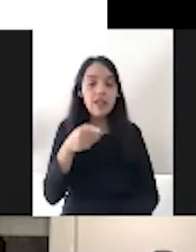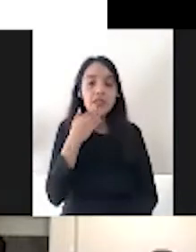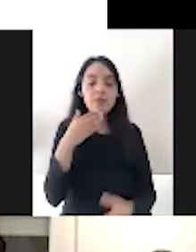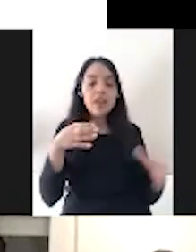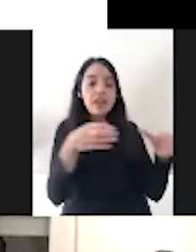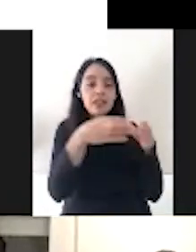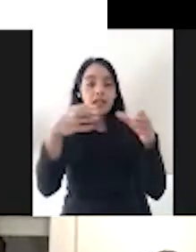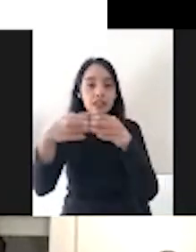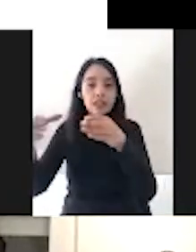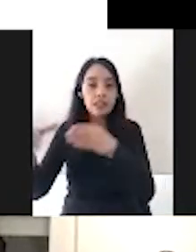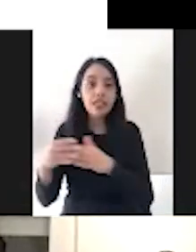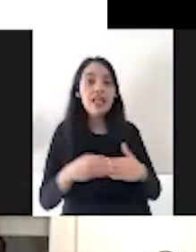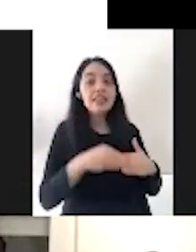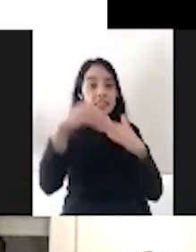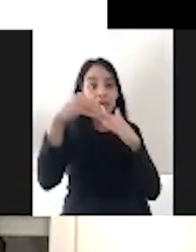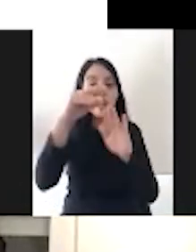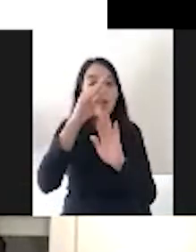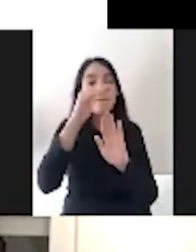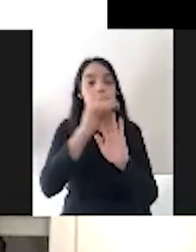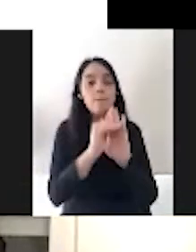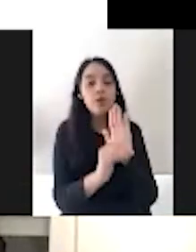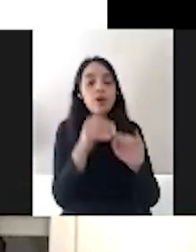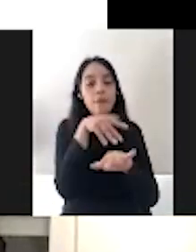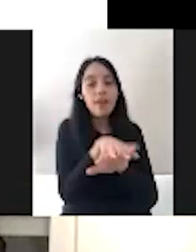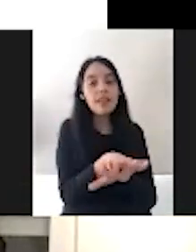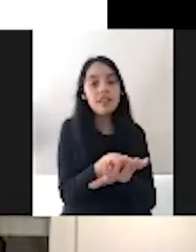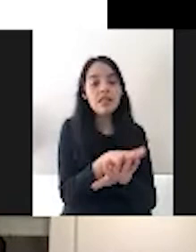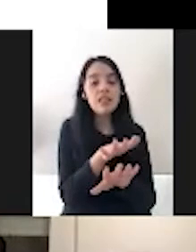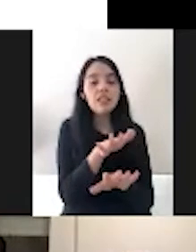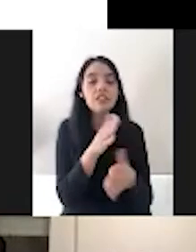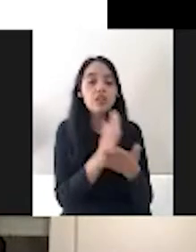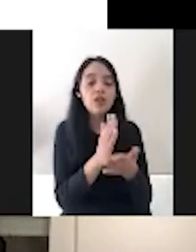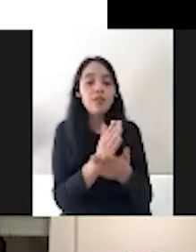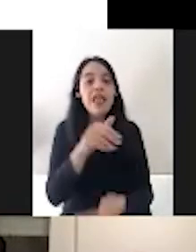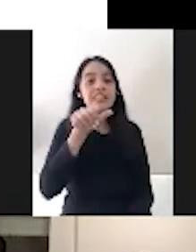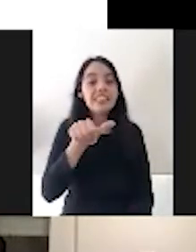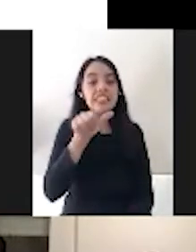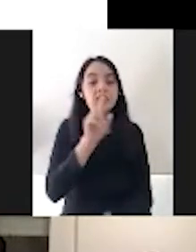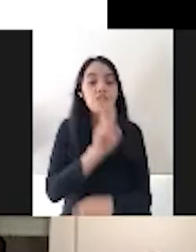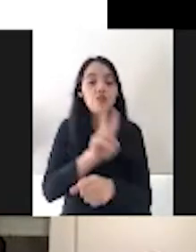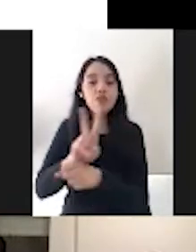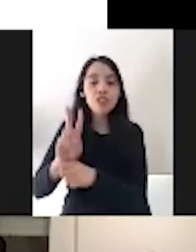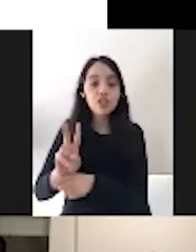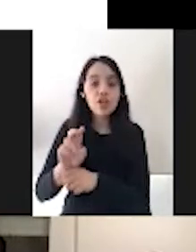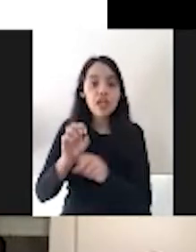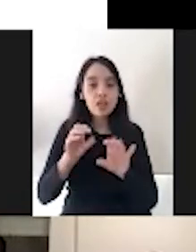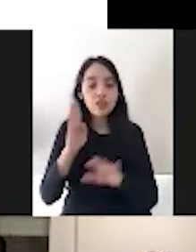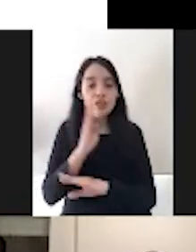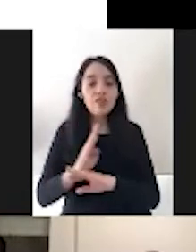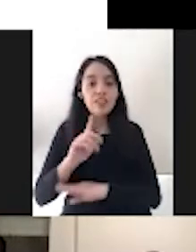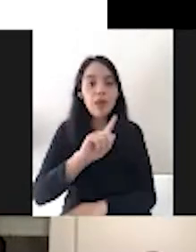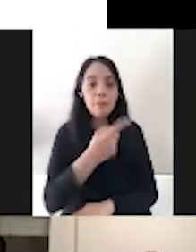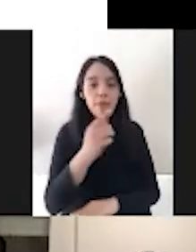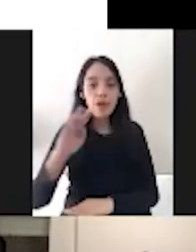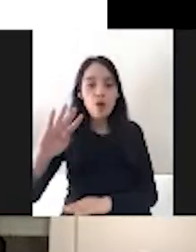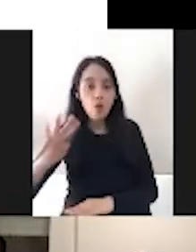que lideran los programas de integración escolar, a 6 profesores de educación básica entre primero y cuarto básico de la